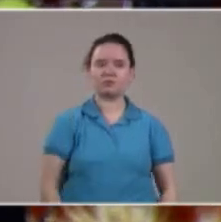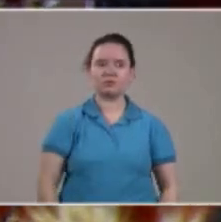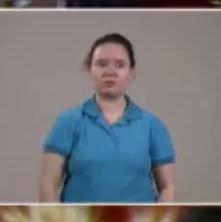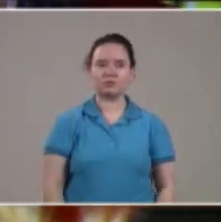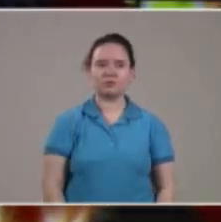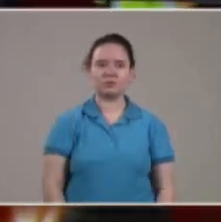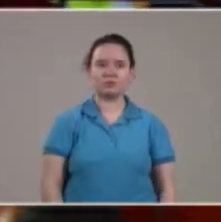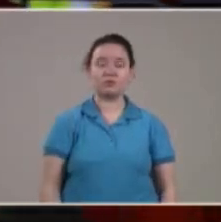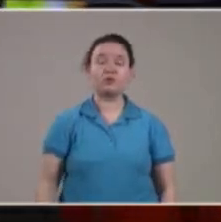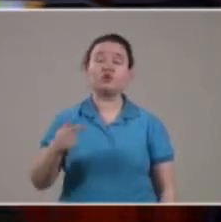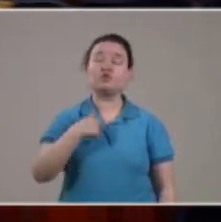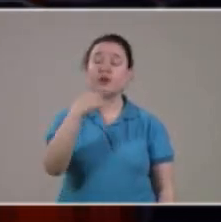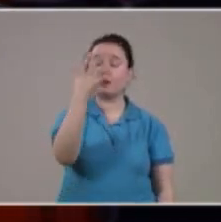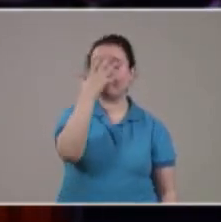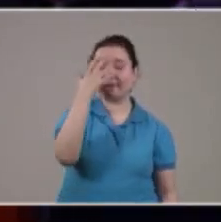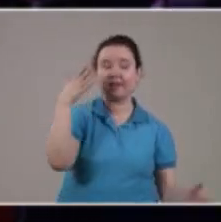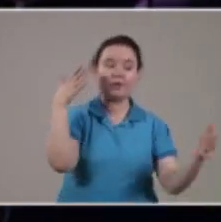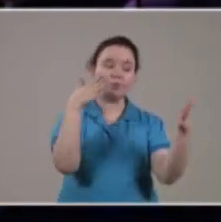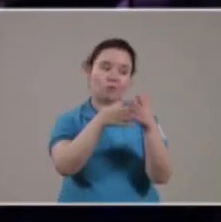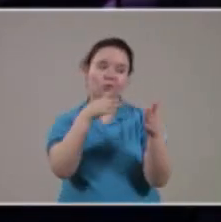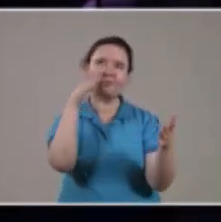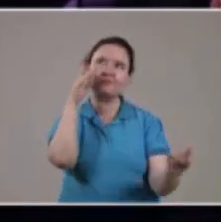Yo he pecado contra ti, Señor.